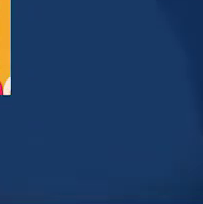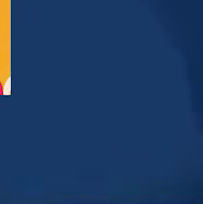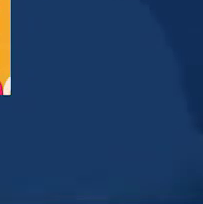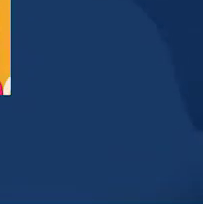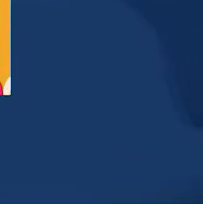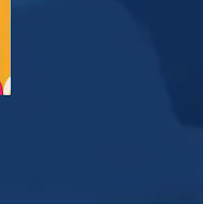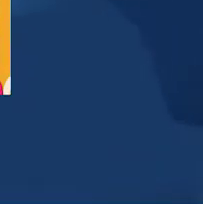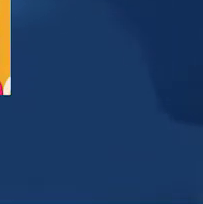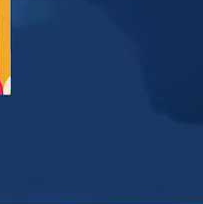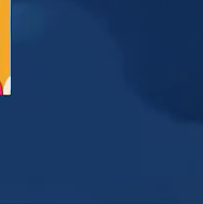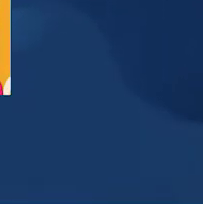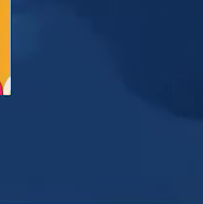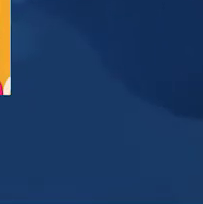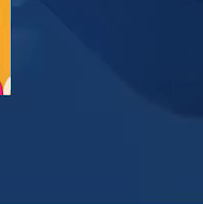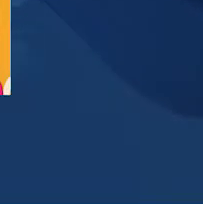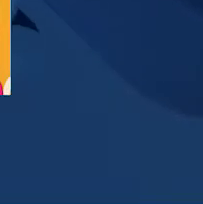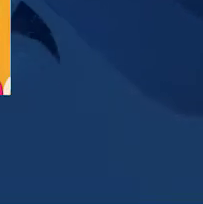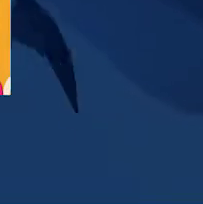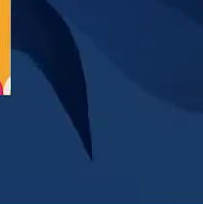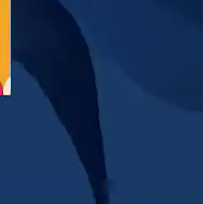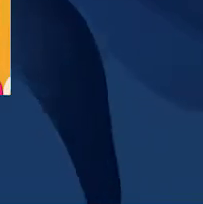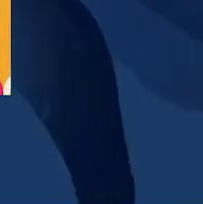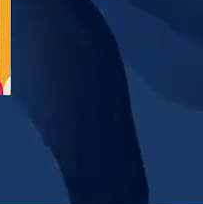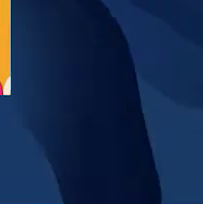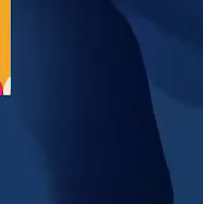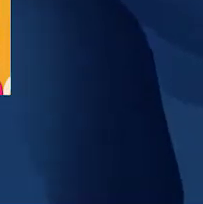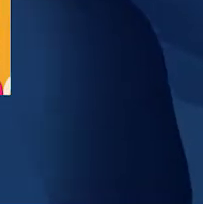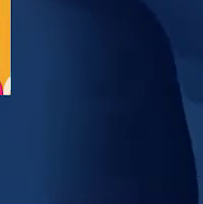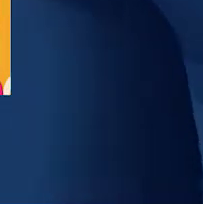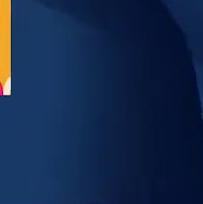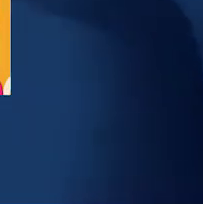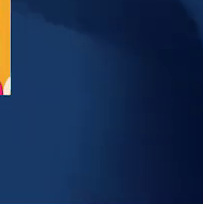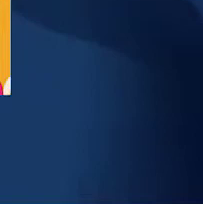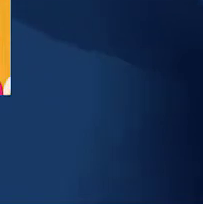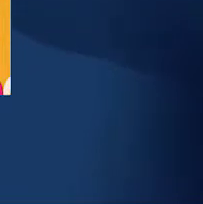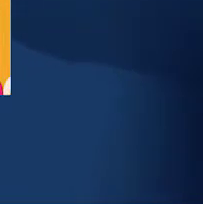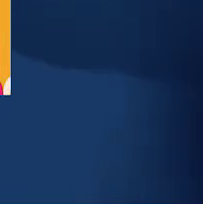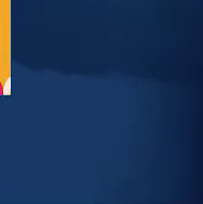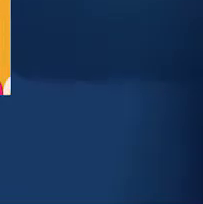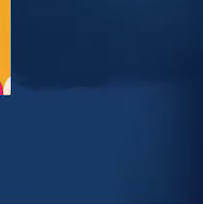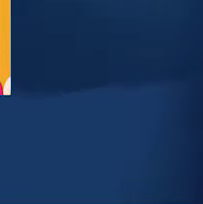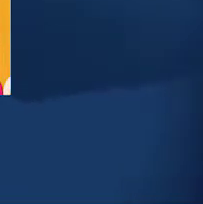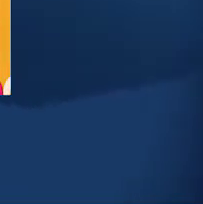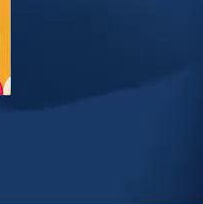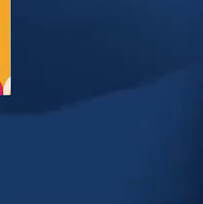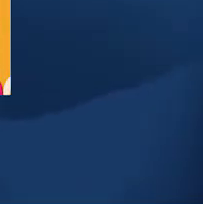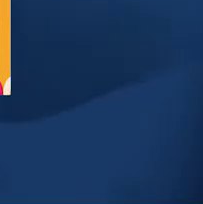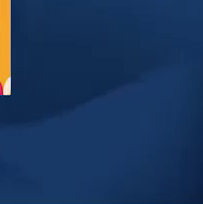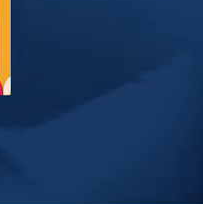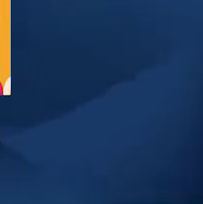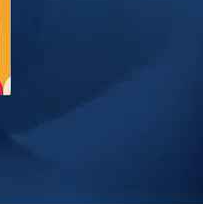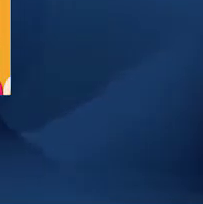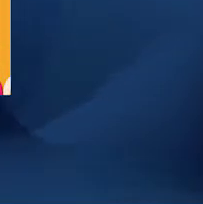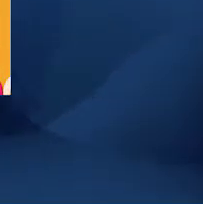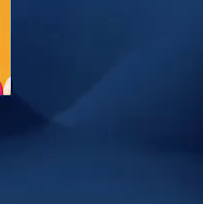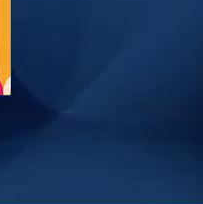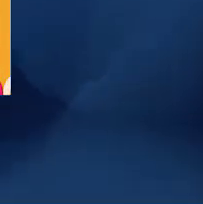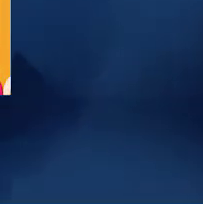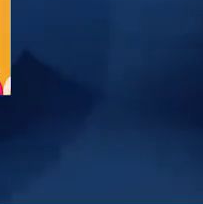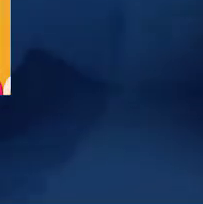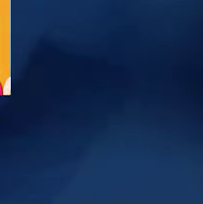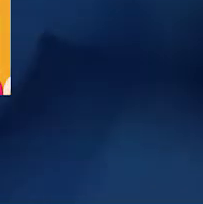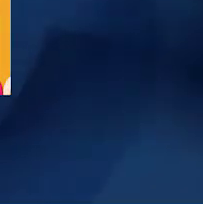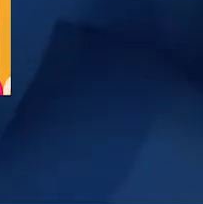bien con atención este consejito. Leer, mijo, es estar vivo. De pronto algo cambió en mi cabeza.